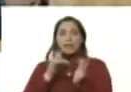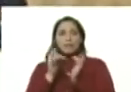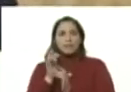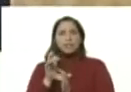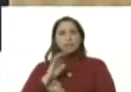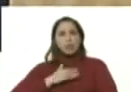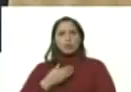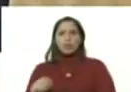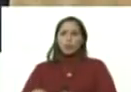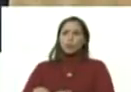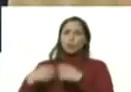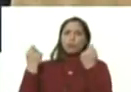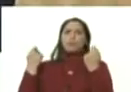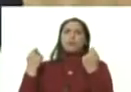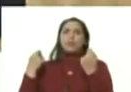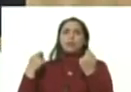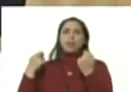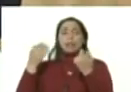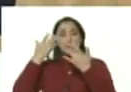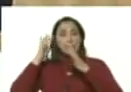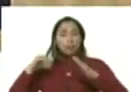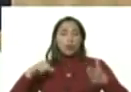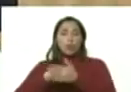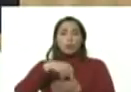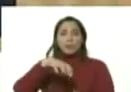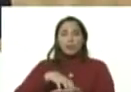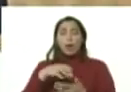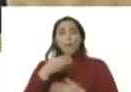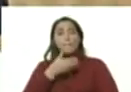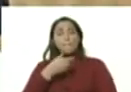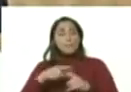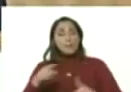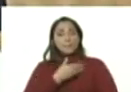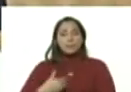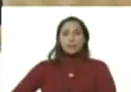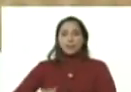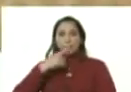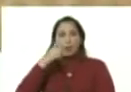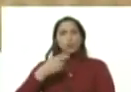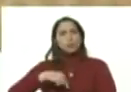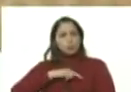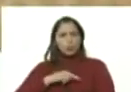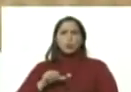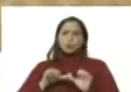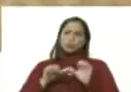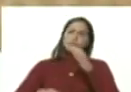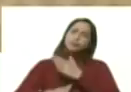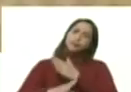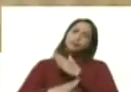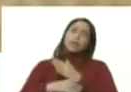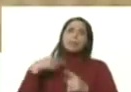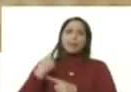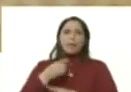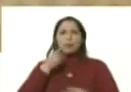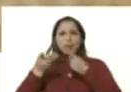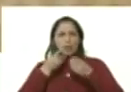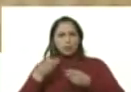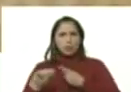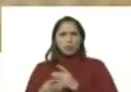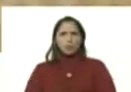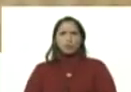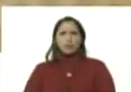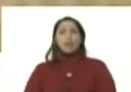con la intentona de golpe de Estado. El presidente Nicolás Maduro, no, seguimos adelante. Porque es que hay que dialogar aún en las peores y más